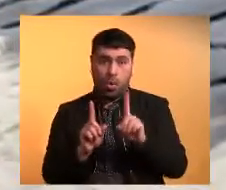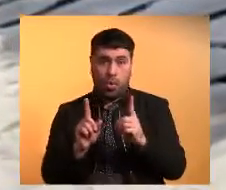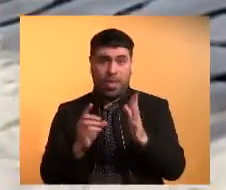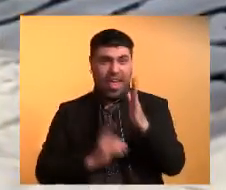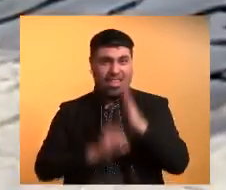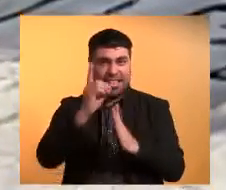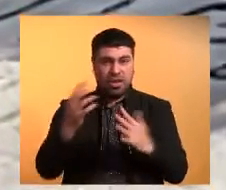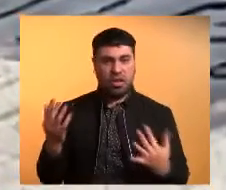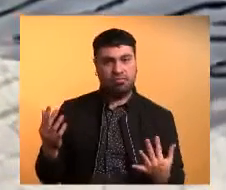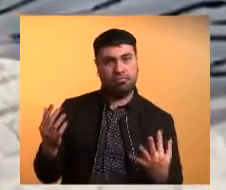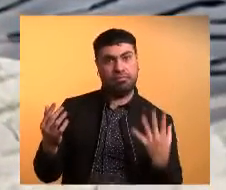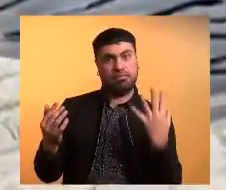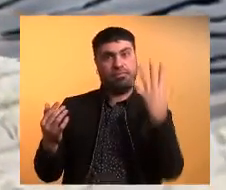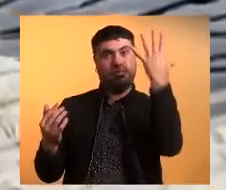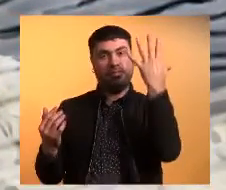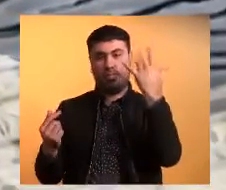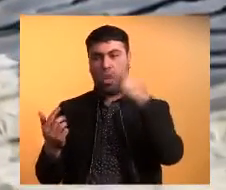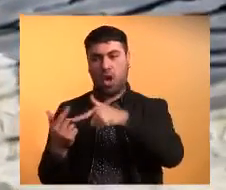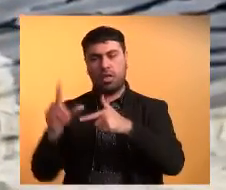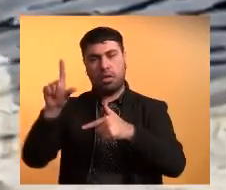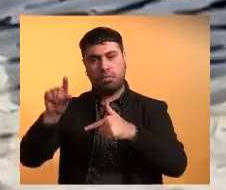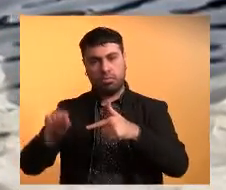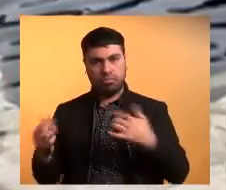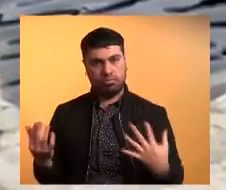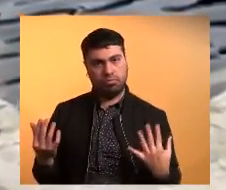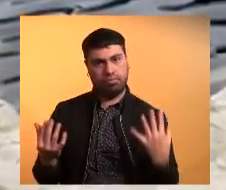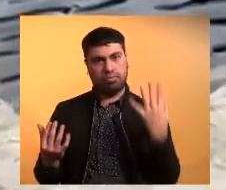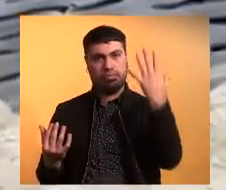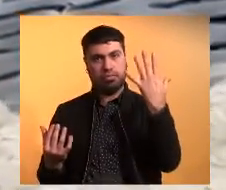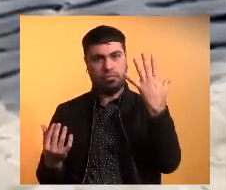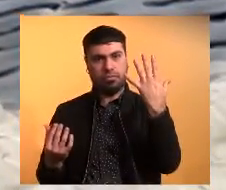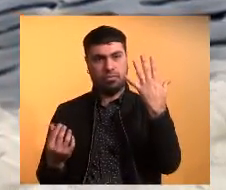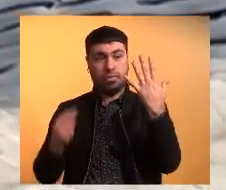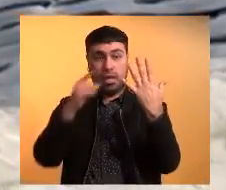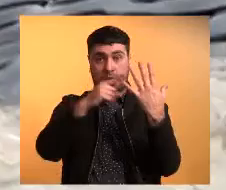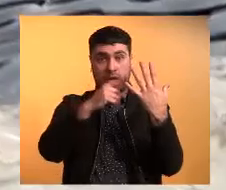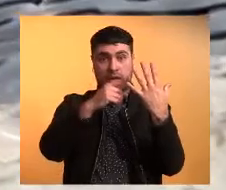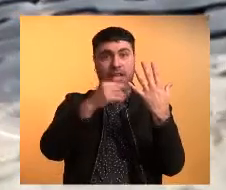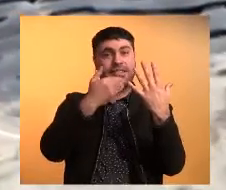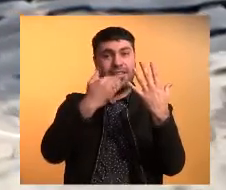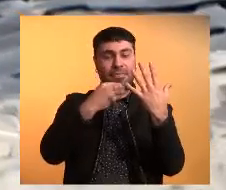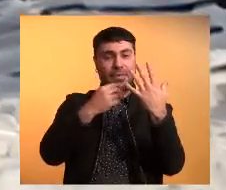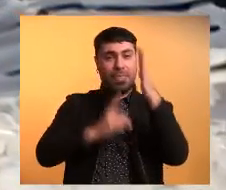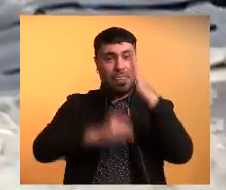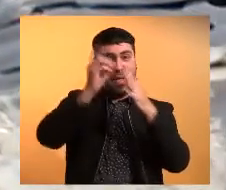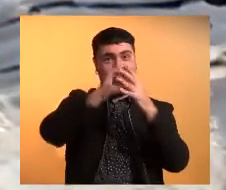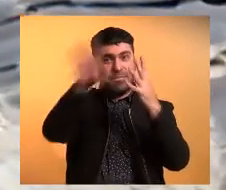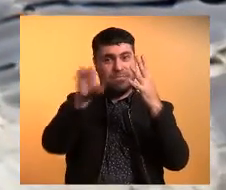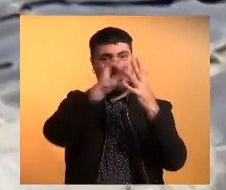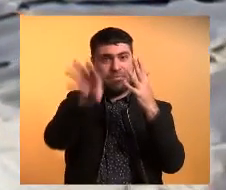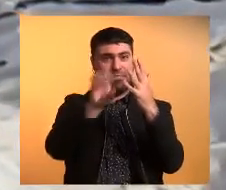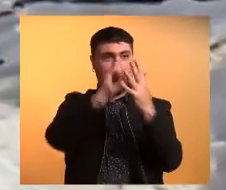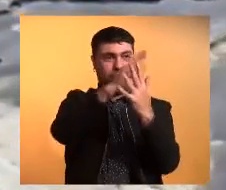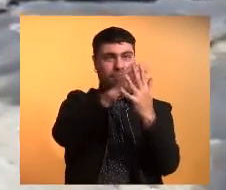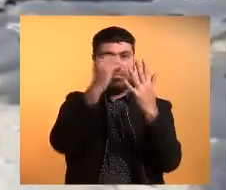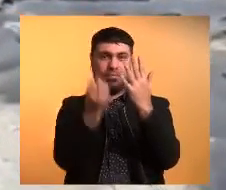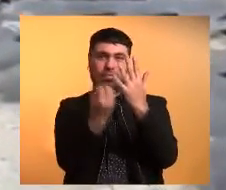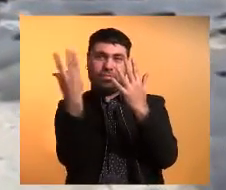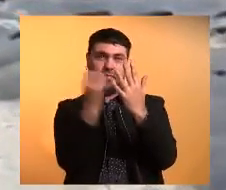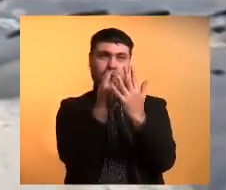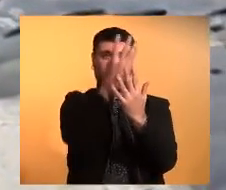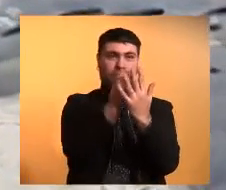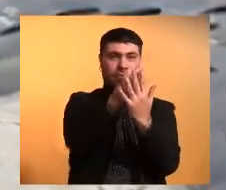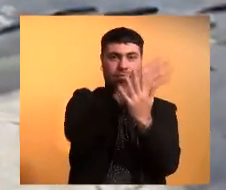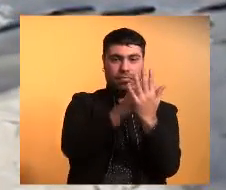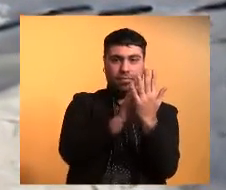muy rápidas, por ejemplo, se reproducen muy rápido, liberan muchas semillas, muchas esporas o gametos rápidamente, los cuales se adhieren